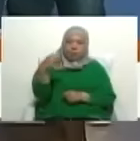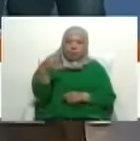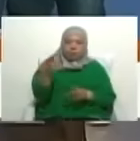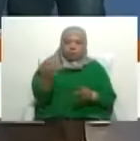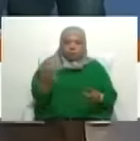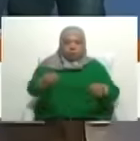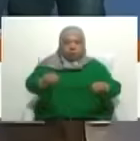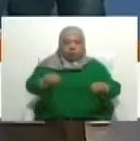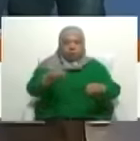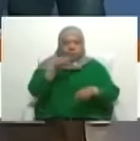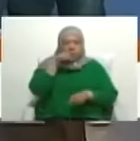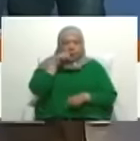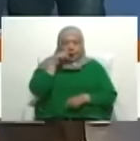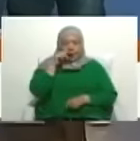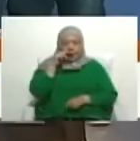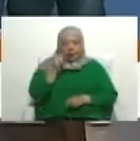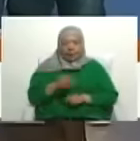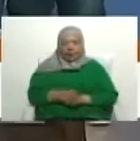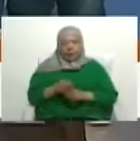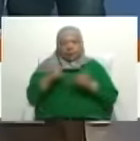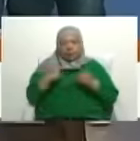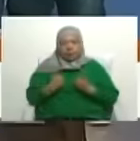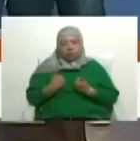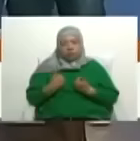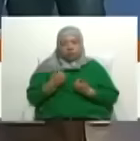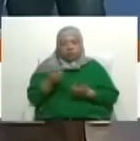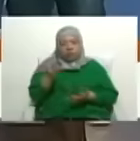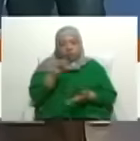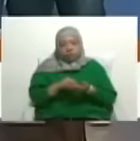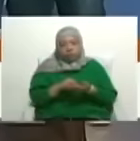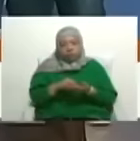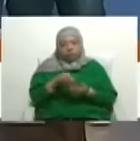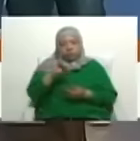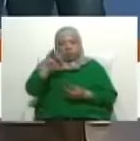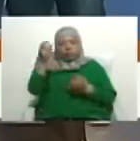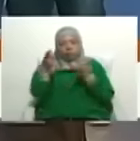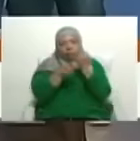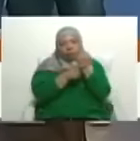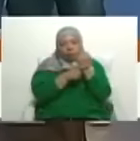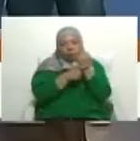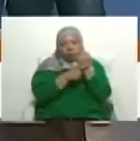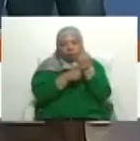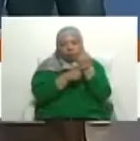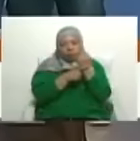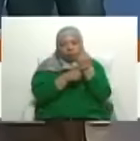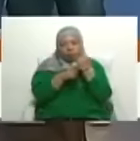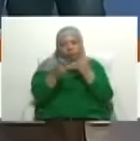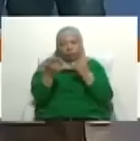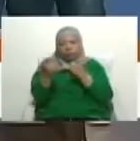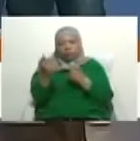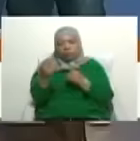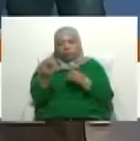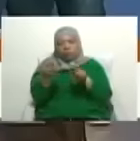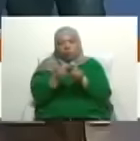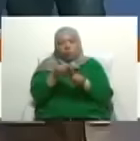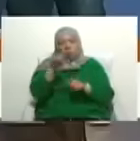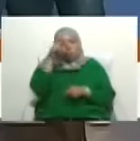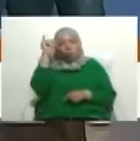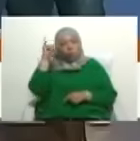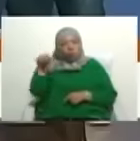sanciones. Se cansó de decirlo. Guaidó lo dijo hace poco. Borges lo dijo también hace